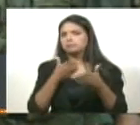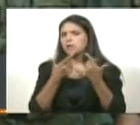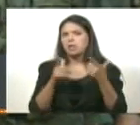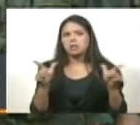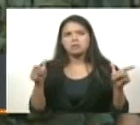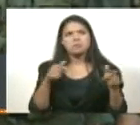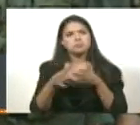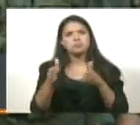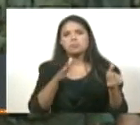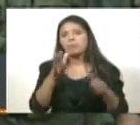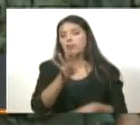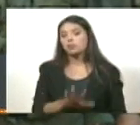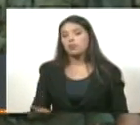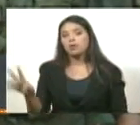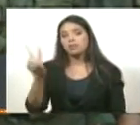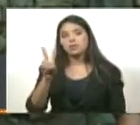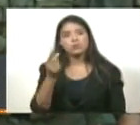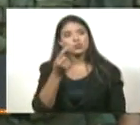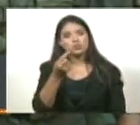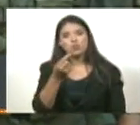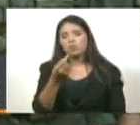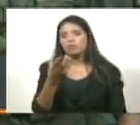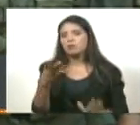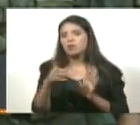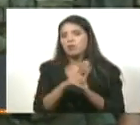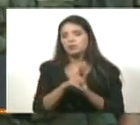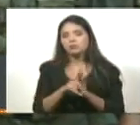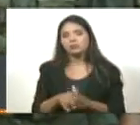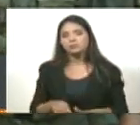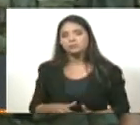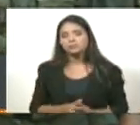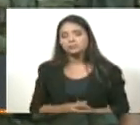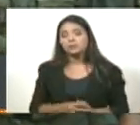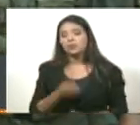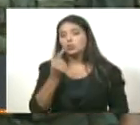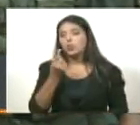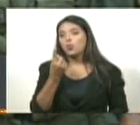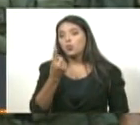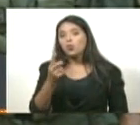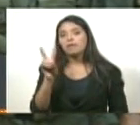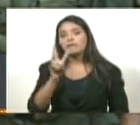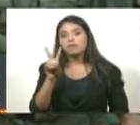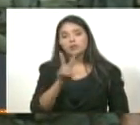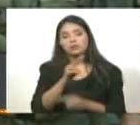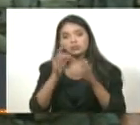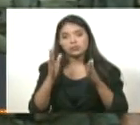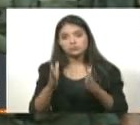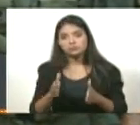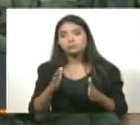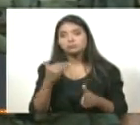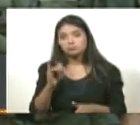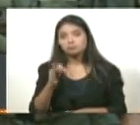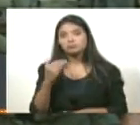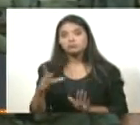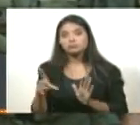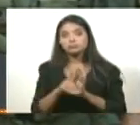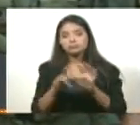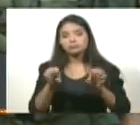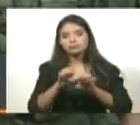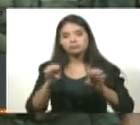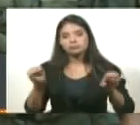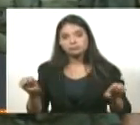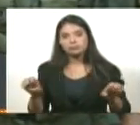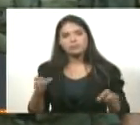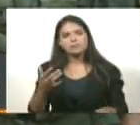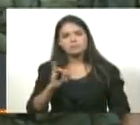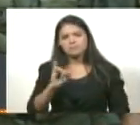por el territorio nacional. Ningún derecho está por encima de un venezolano o una venezolana de tener derecho a la educación.